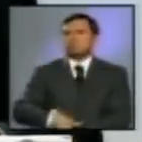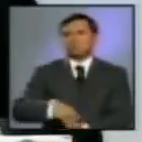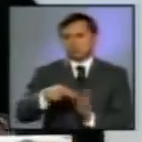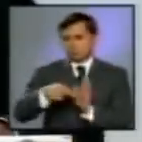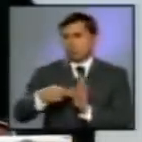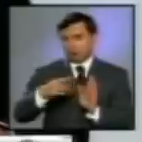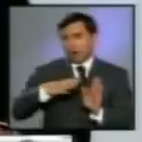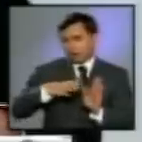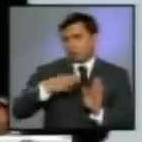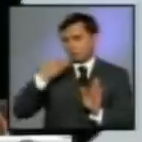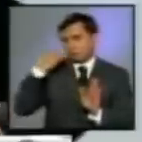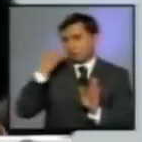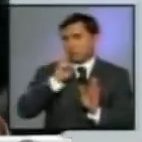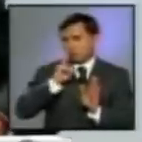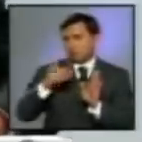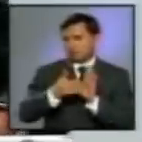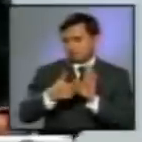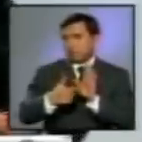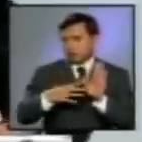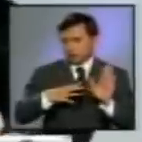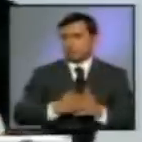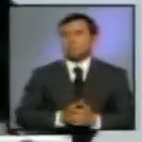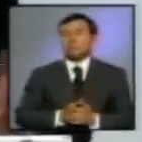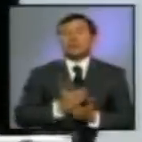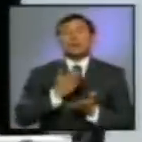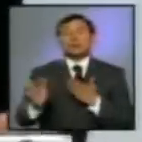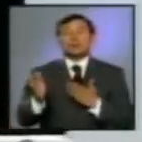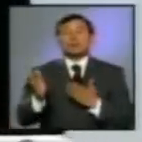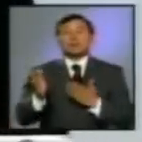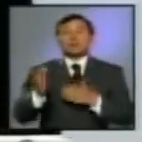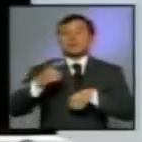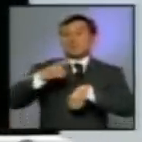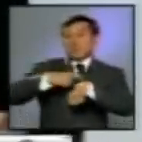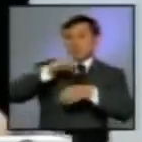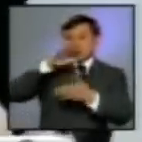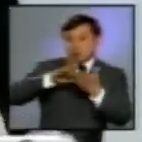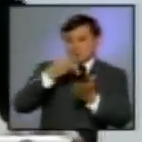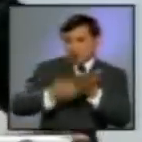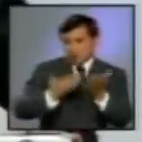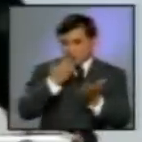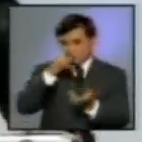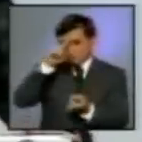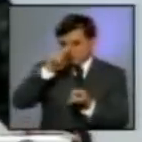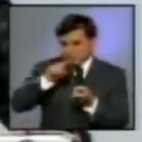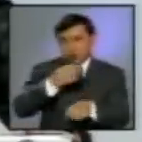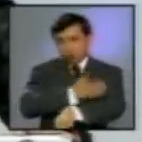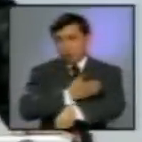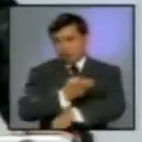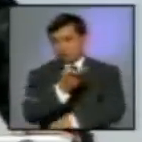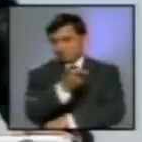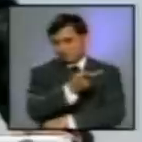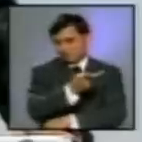y ante la falta de tiempo que mis compañeros tienen el doble, Déjame decir que mi compromiso